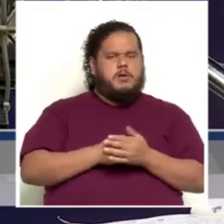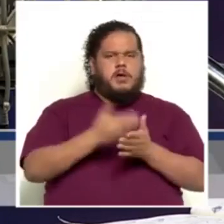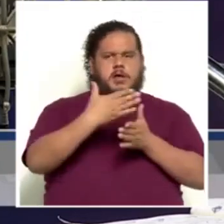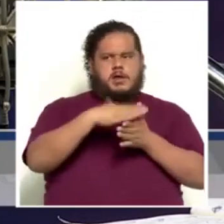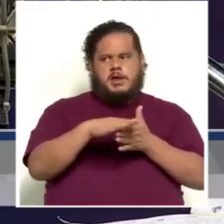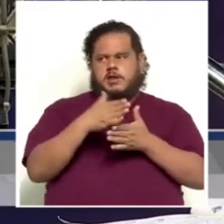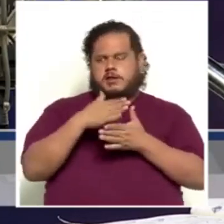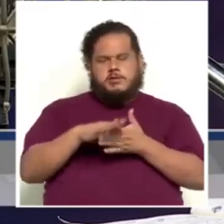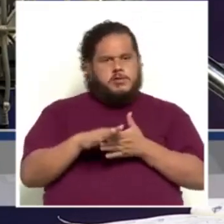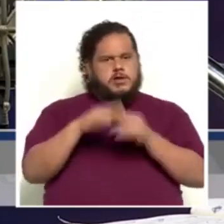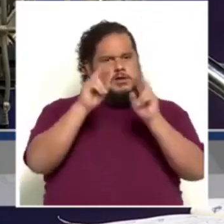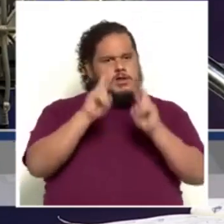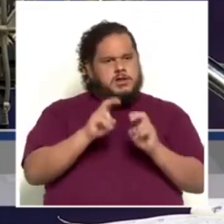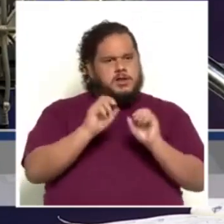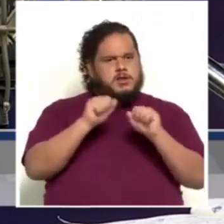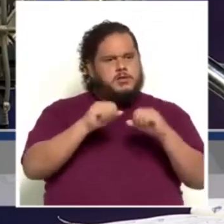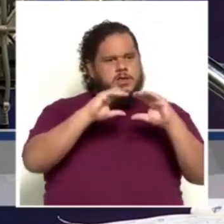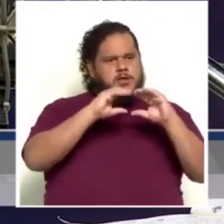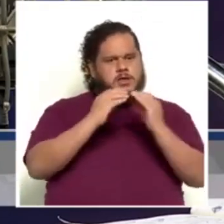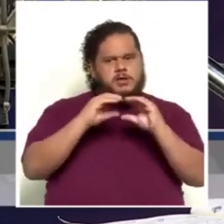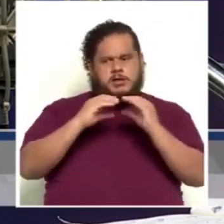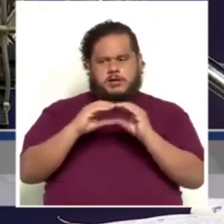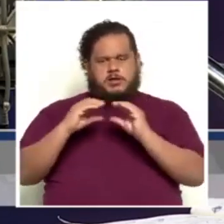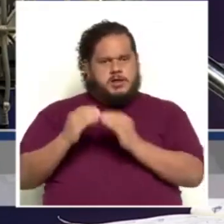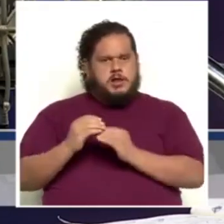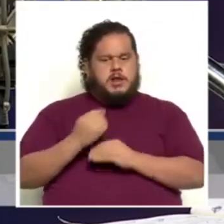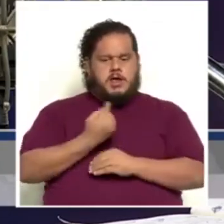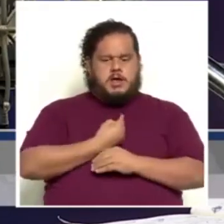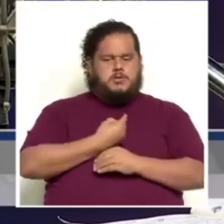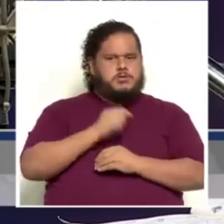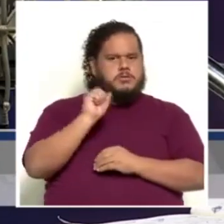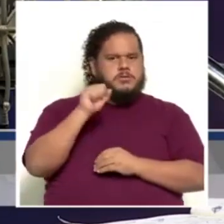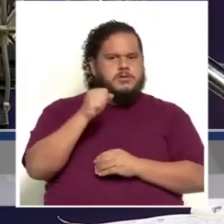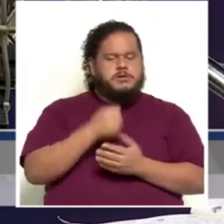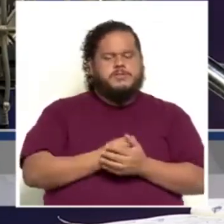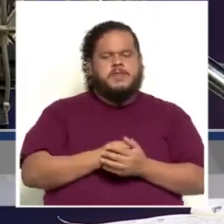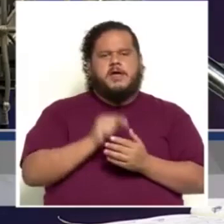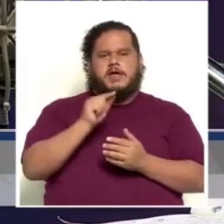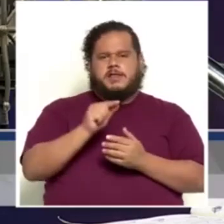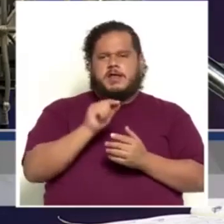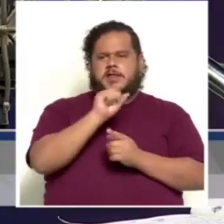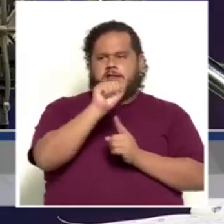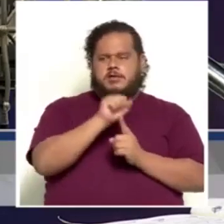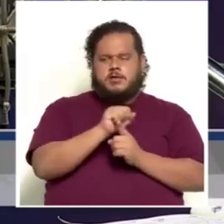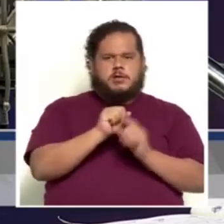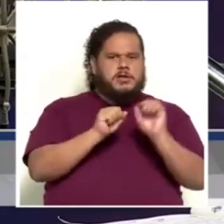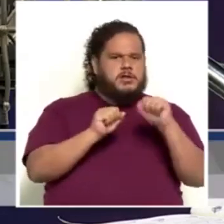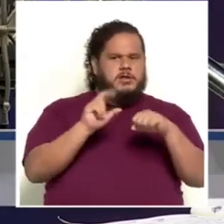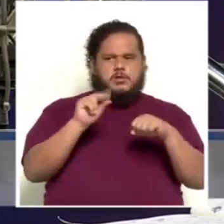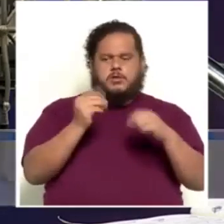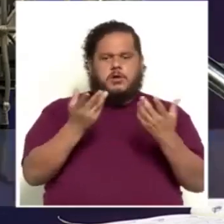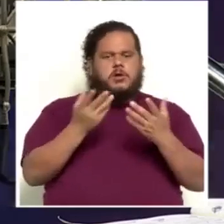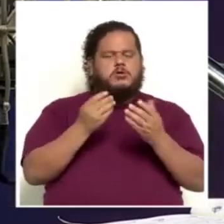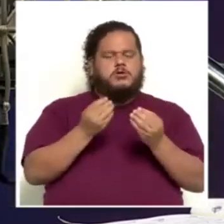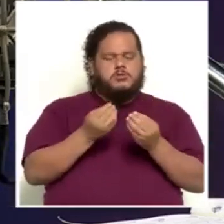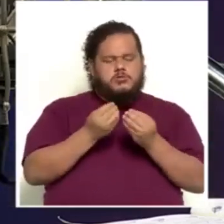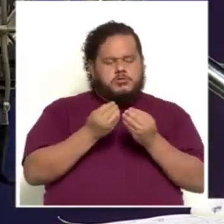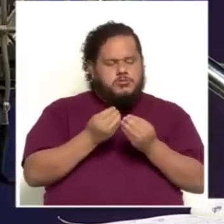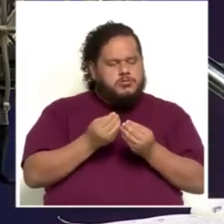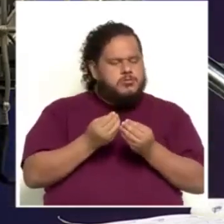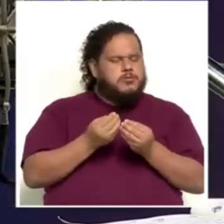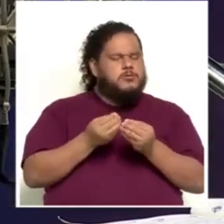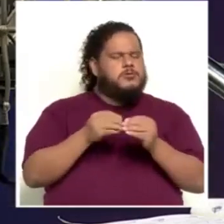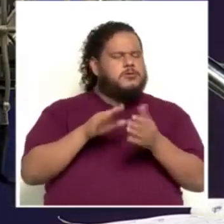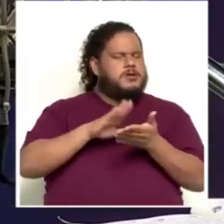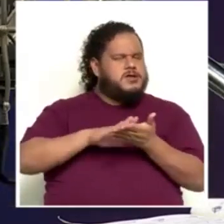divisiones analíticas que pueden categorizar a uno como sí de esos rasgos o no son muy sutiles. A mí me